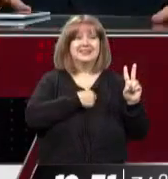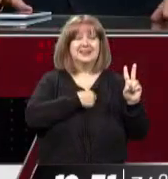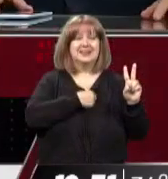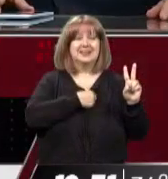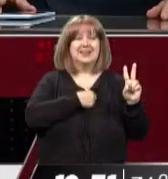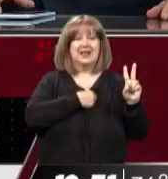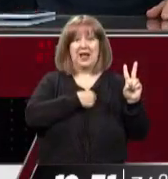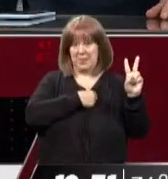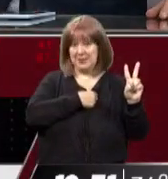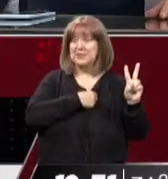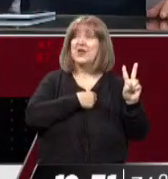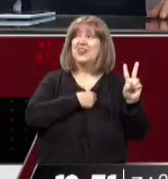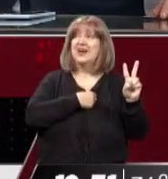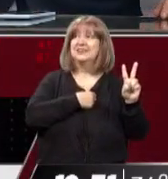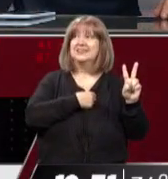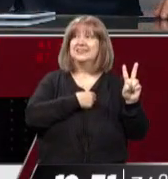Silvi, te escuchamos.